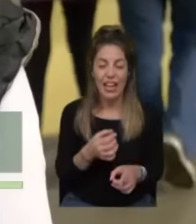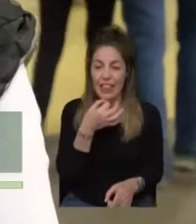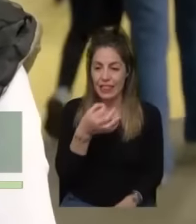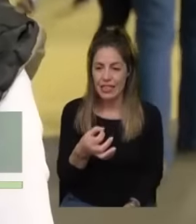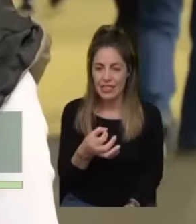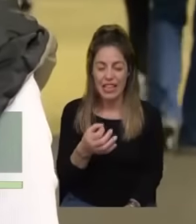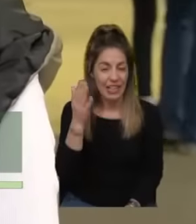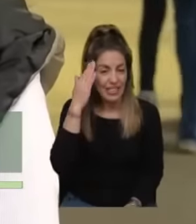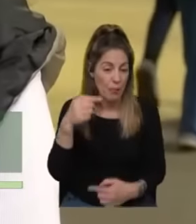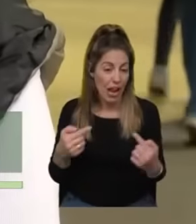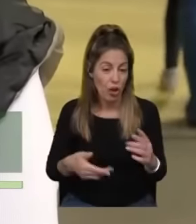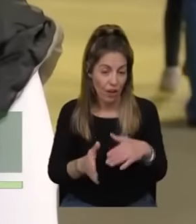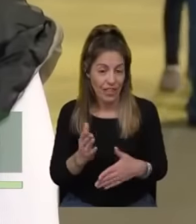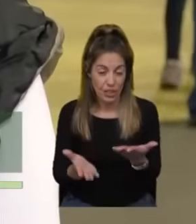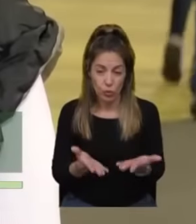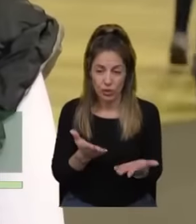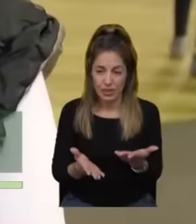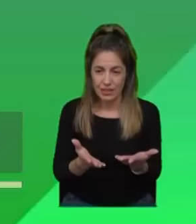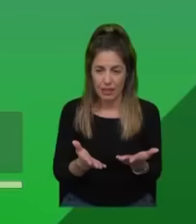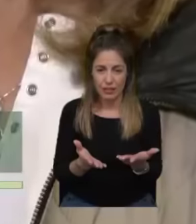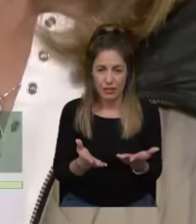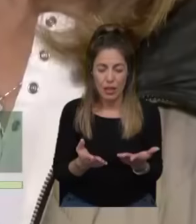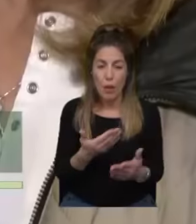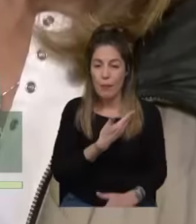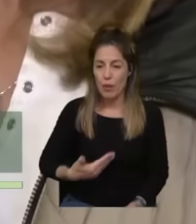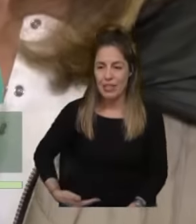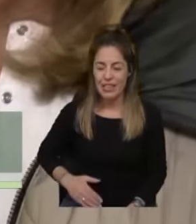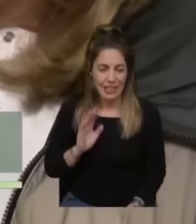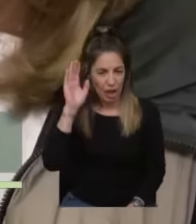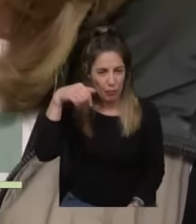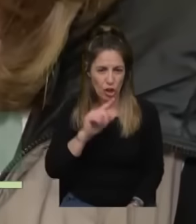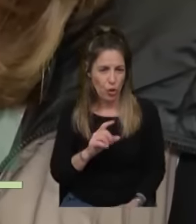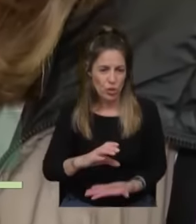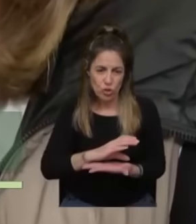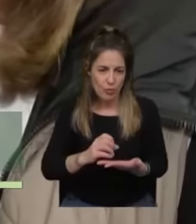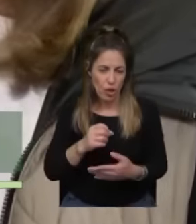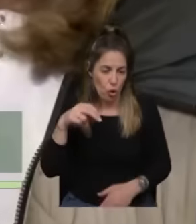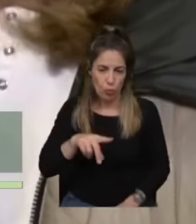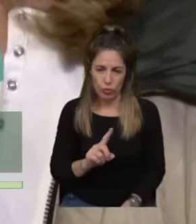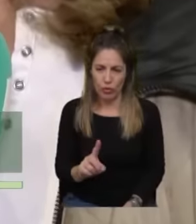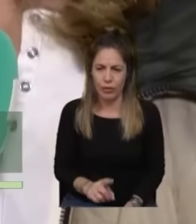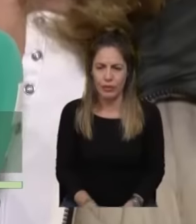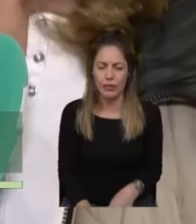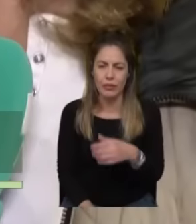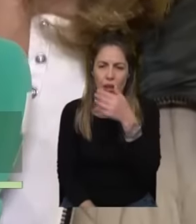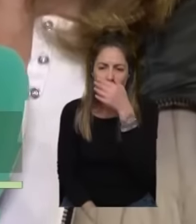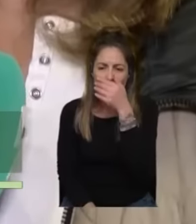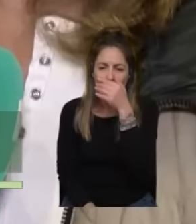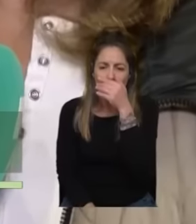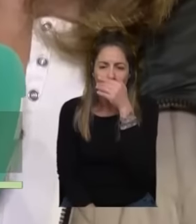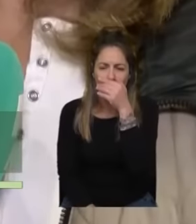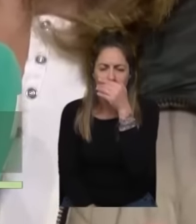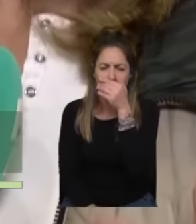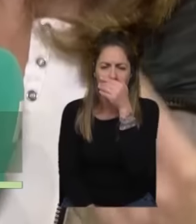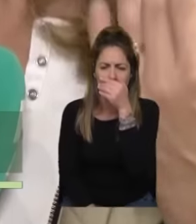el que sepa algo que vaya a la justicia, pero el presidente de la República no es un ciudadano común. El presidente de la